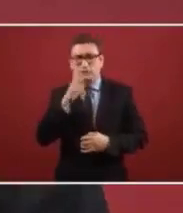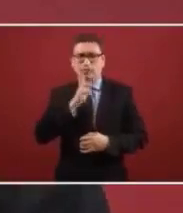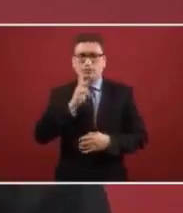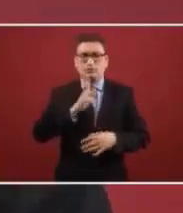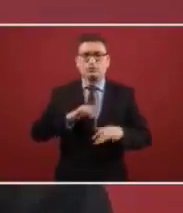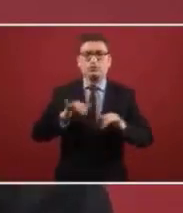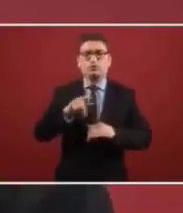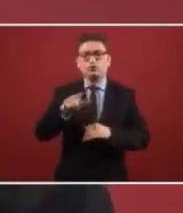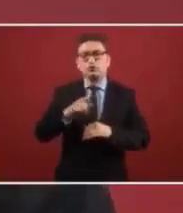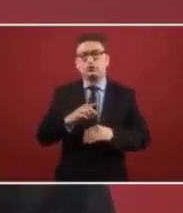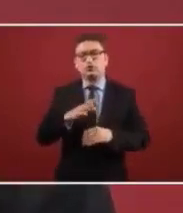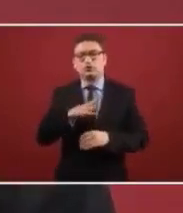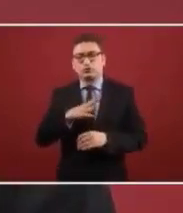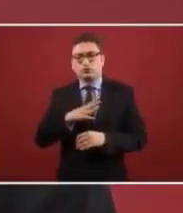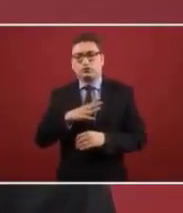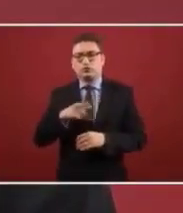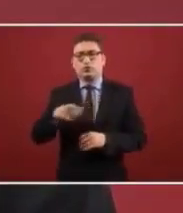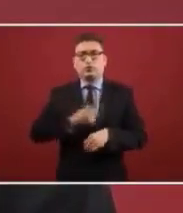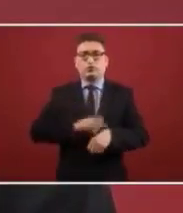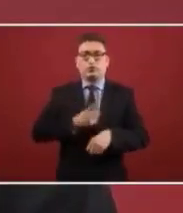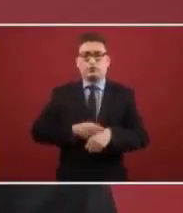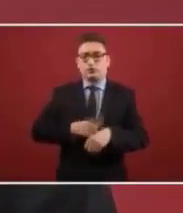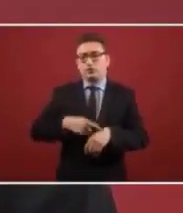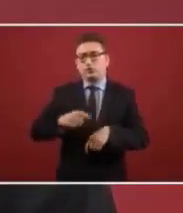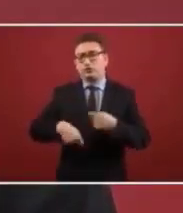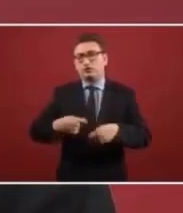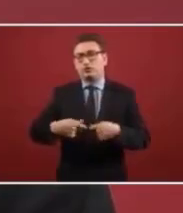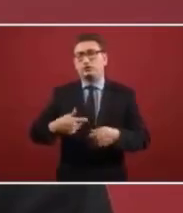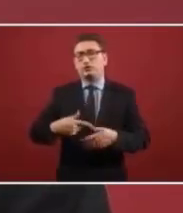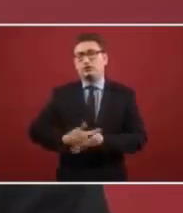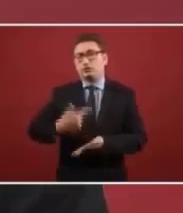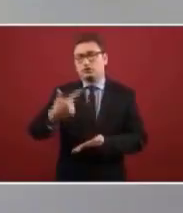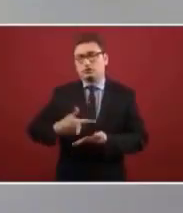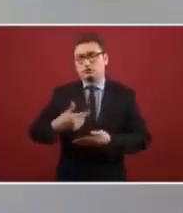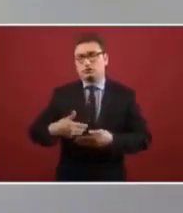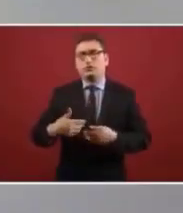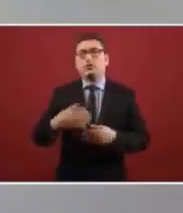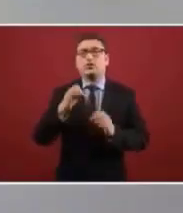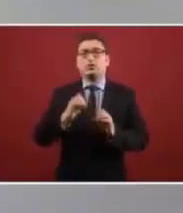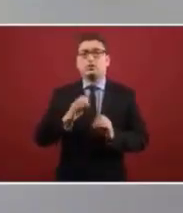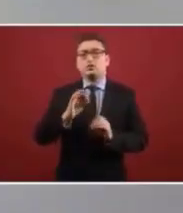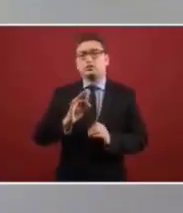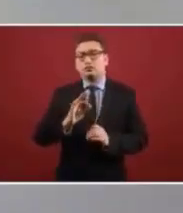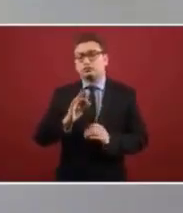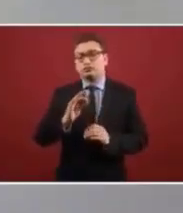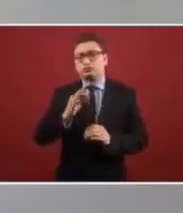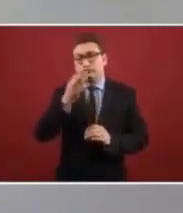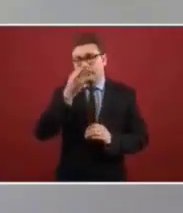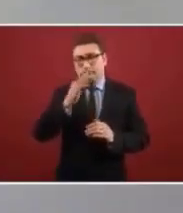y de enfermedades crónico-degenerativas o terminales